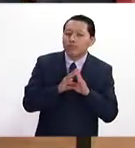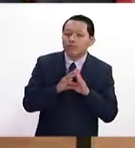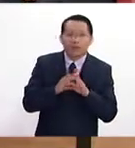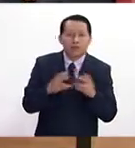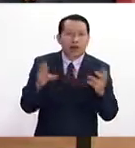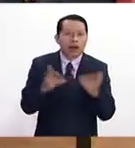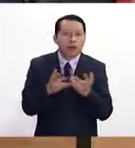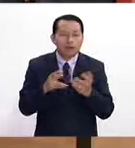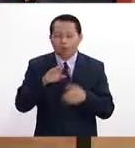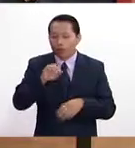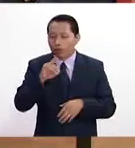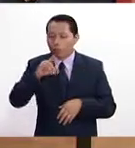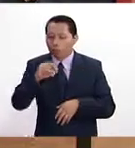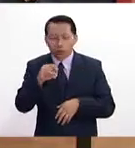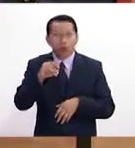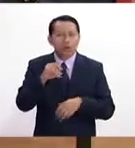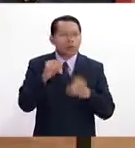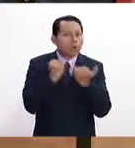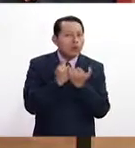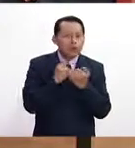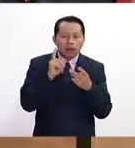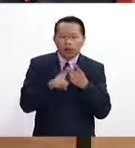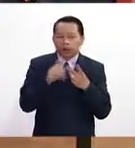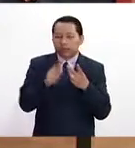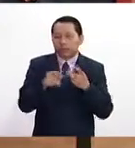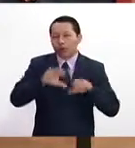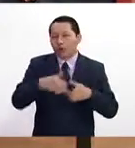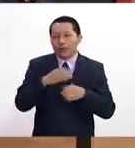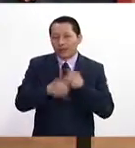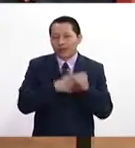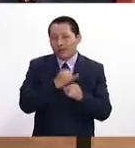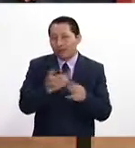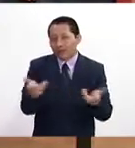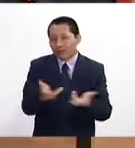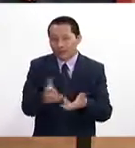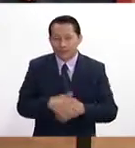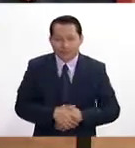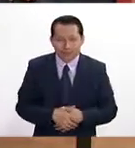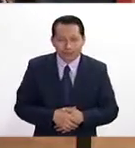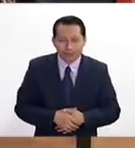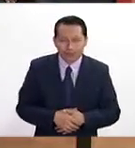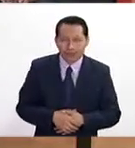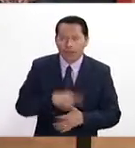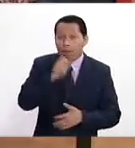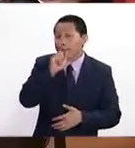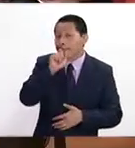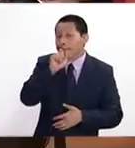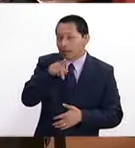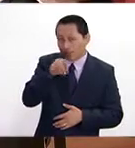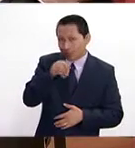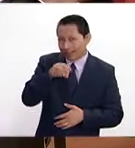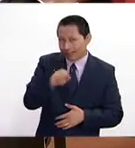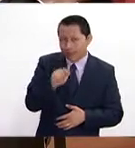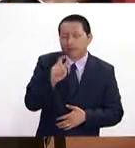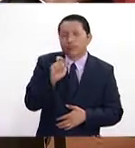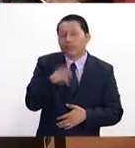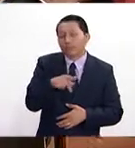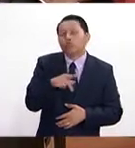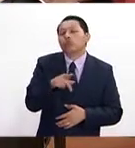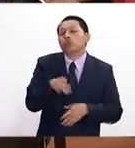hace o no el régimen de Maduro, sino lo que hace o no también la comunidad internacional. Justamente en ese aspecto, Inés, pues hemos